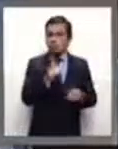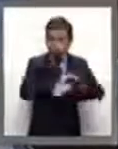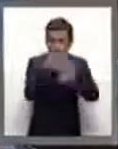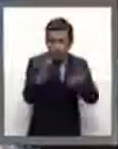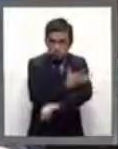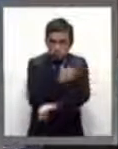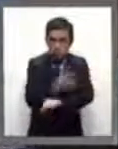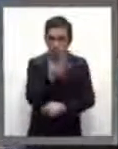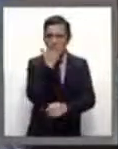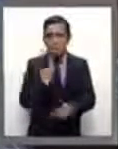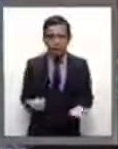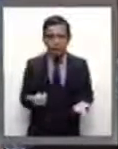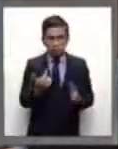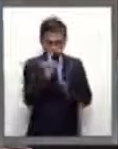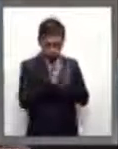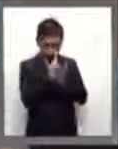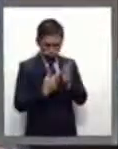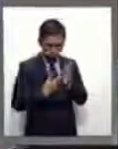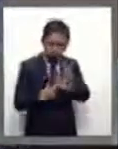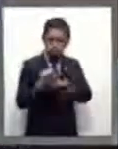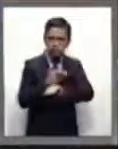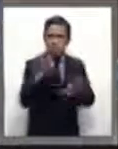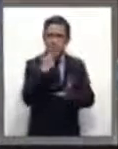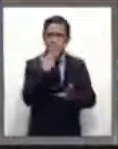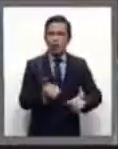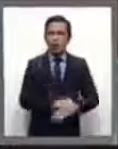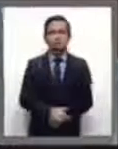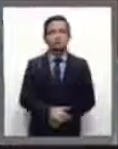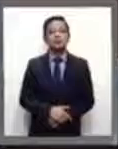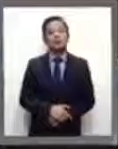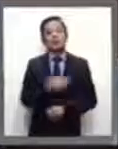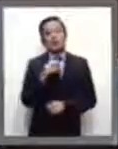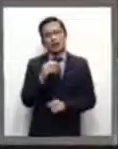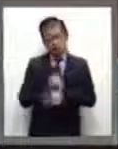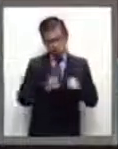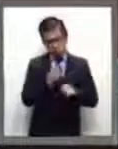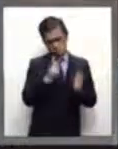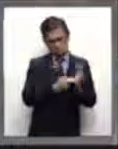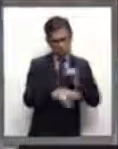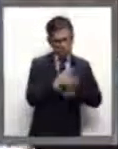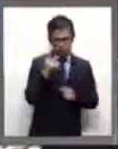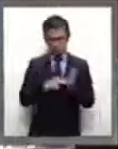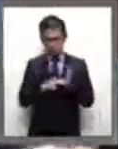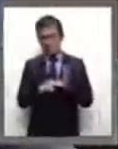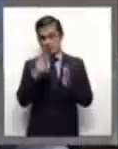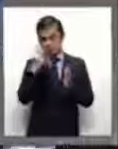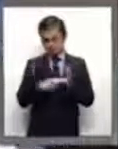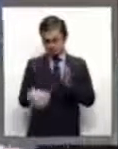rendición de cuentas. En 2014 y 2015 se generaron